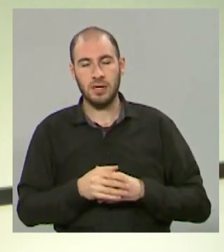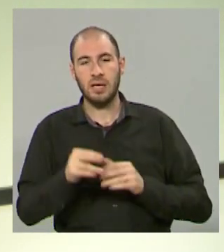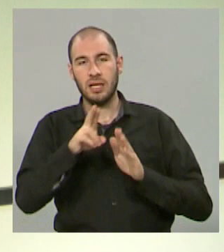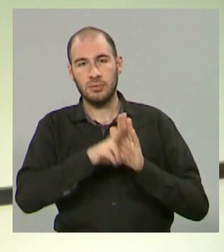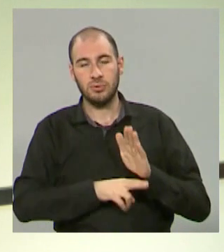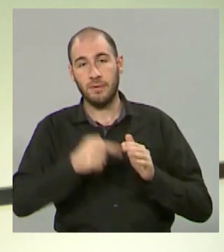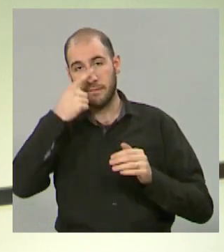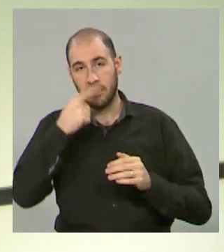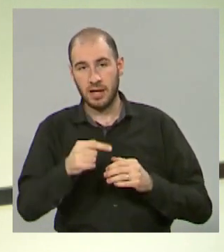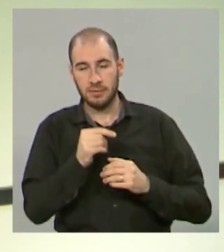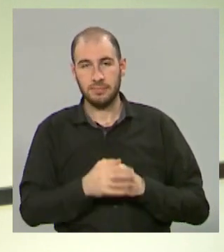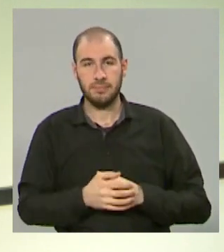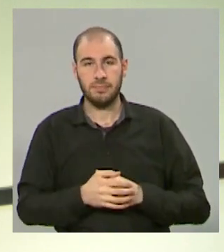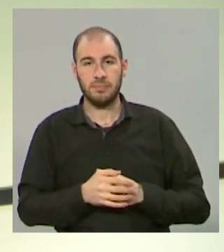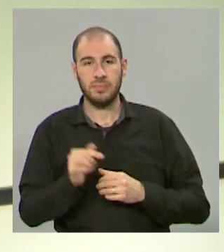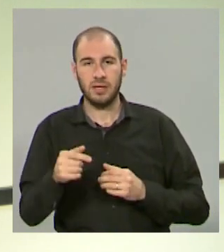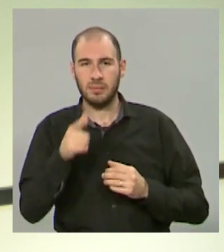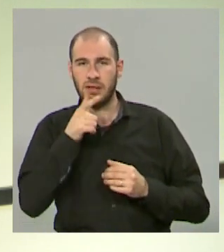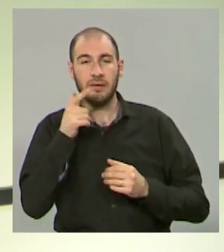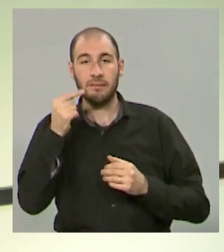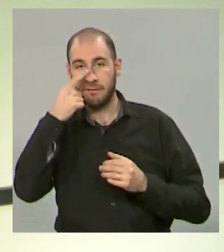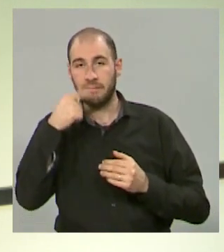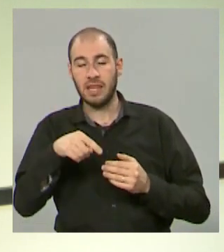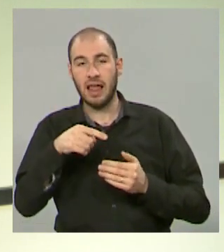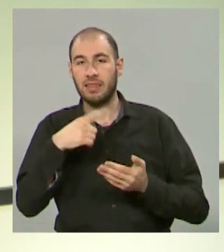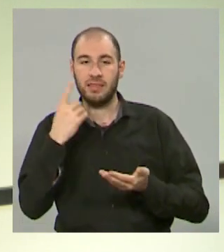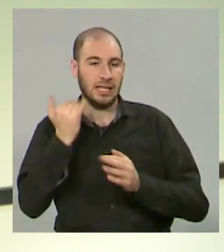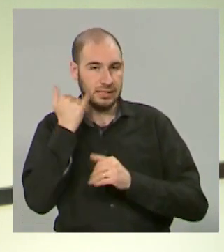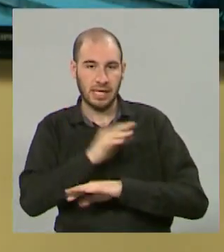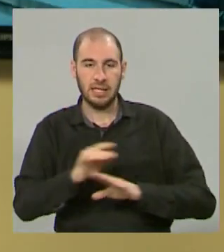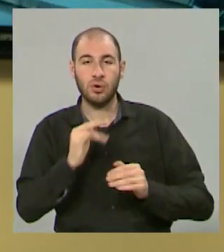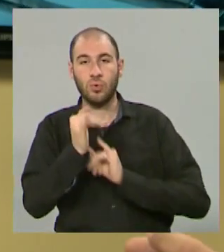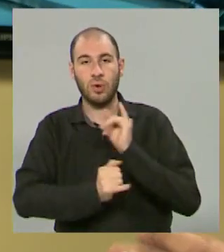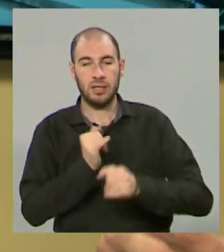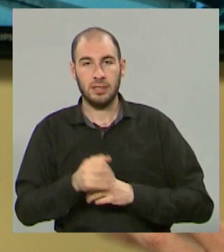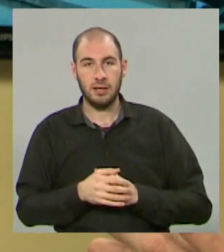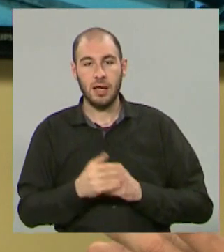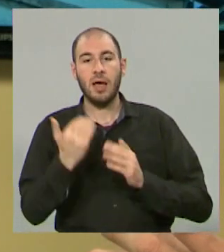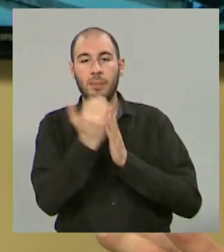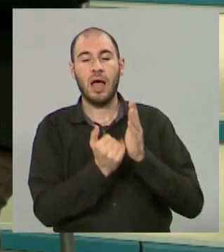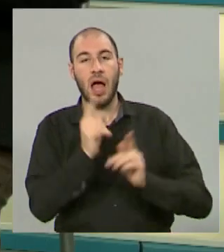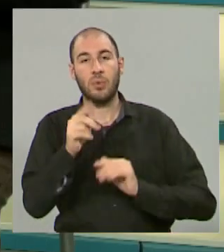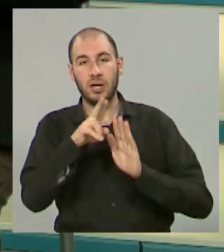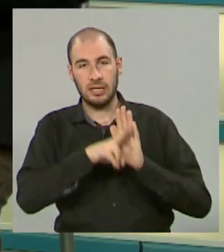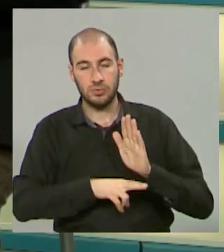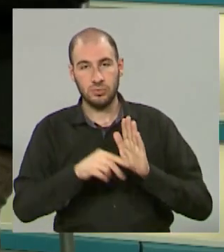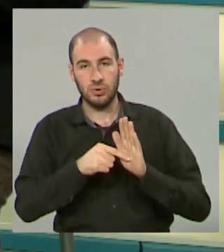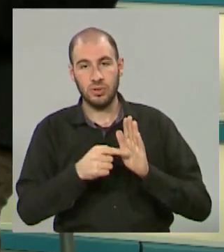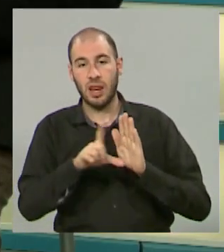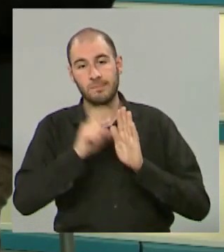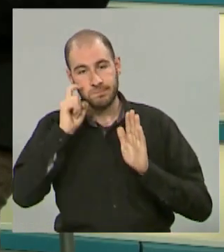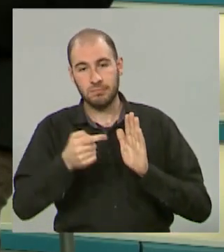resolución definitiva, que básicamente se ha expedido definitivamente sobre el fondo, uh-huh. al decir que en ciertos aspectos de la resolución que no hay